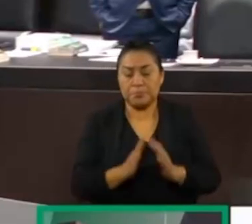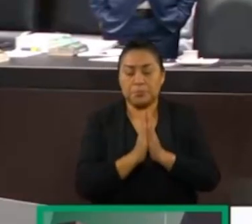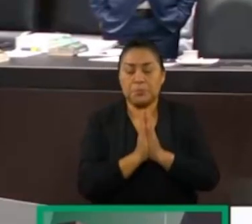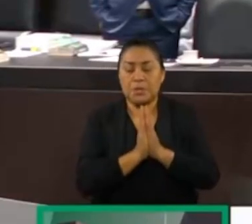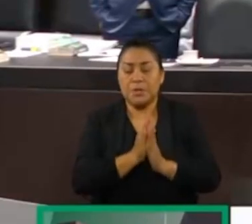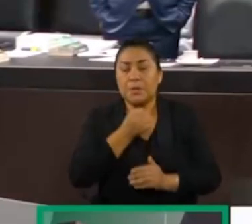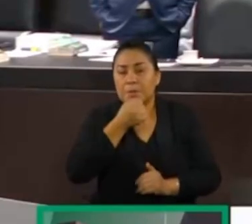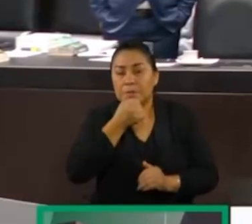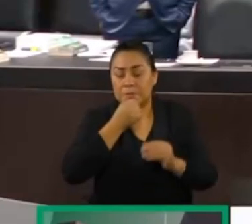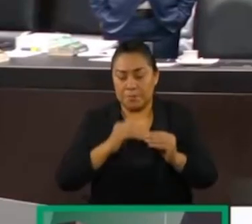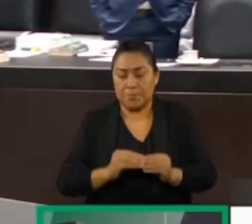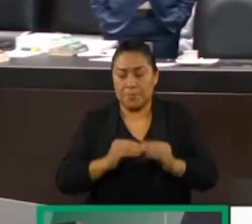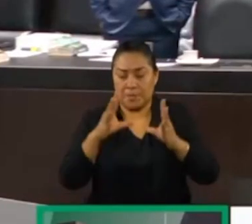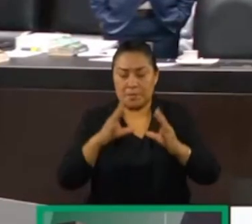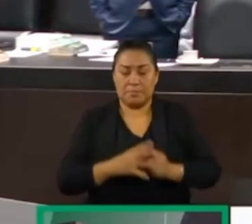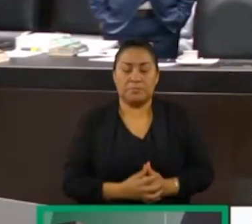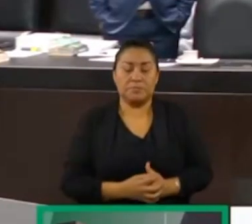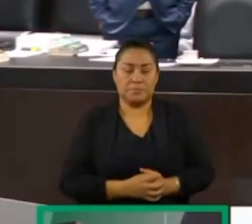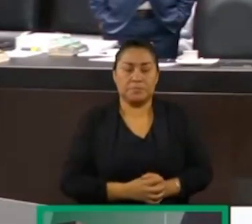curul.